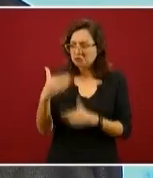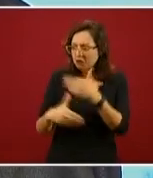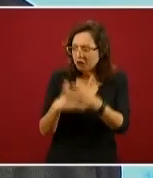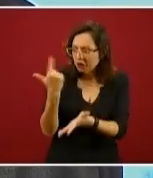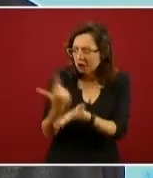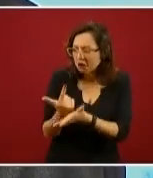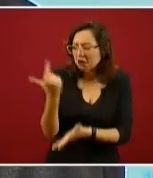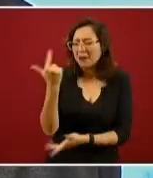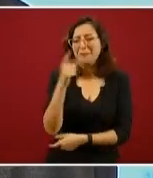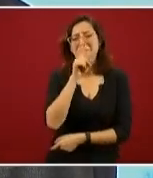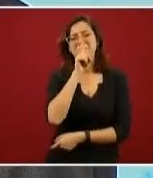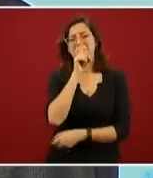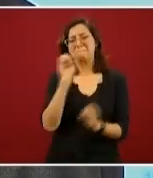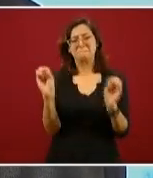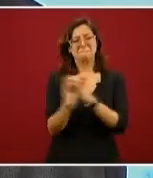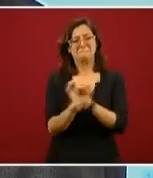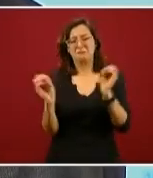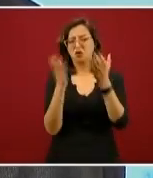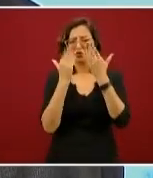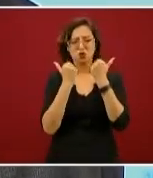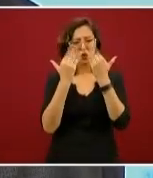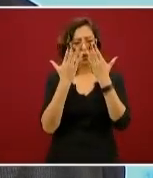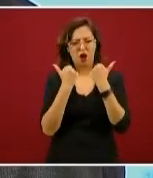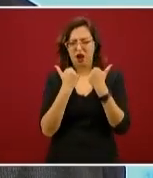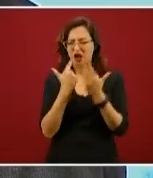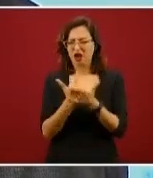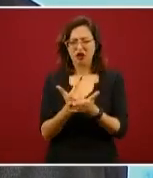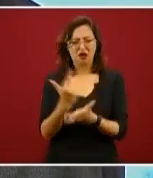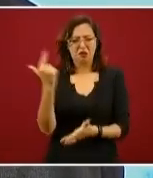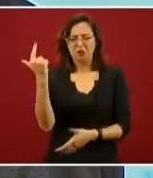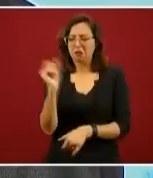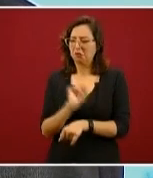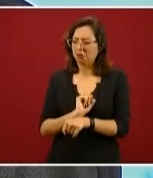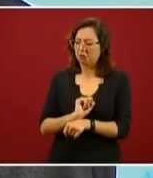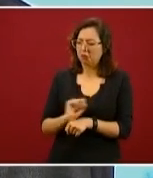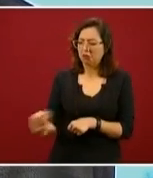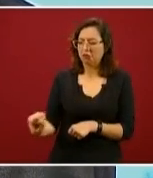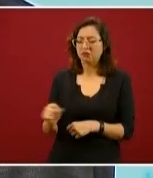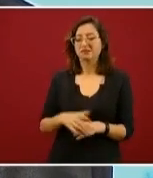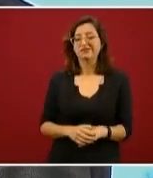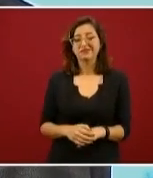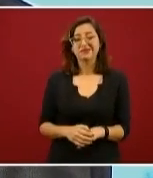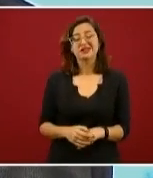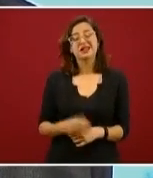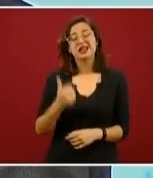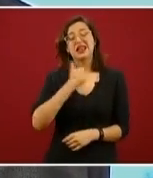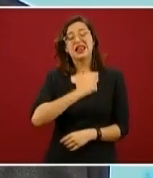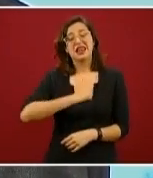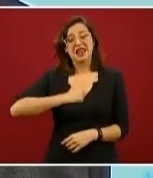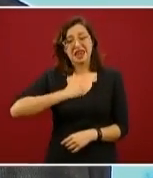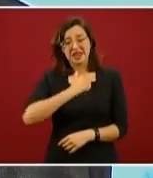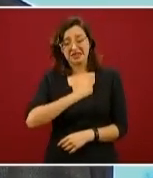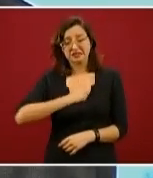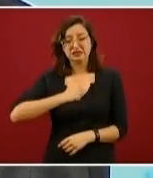es significativamente bajo. Desafortunadamente, hasta 8 de cada 10